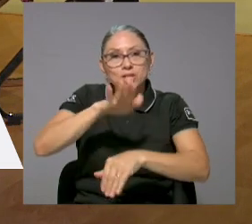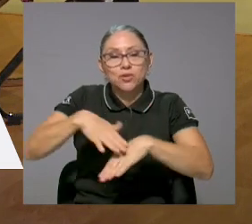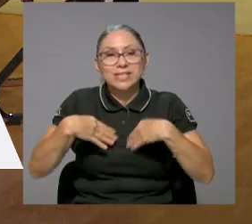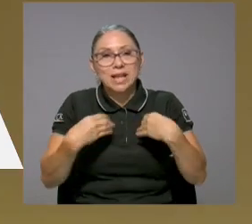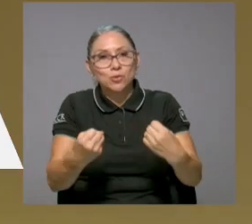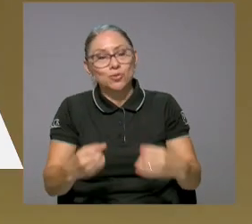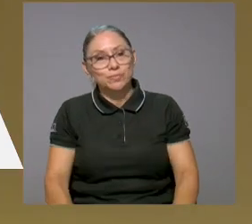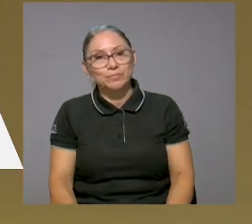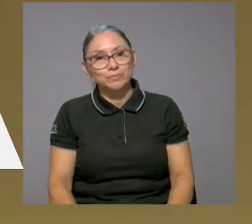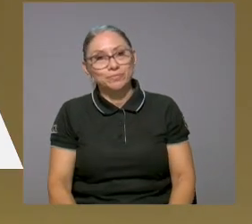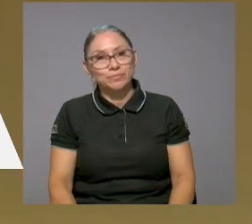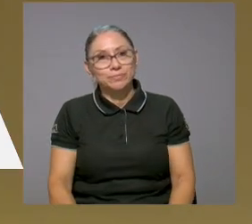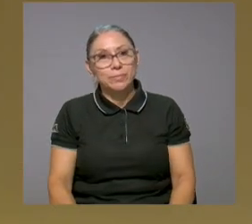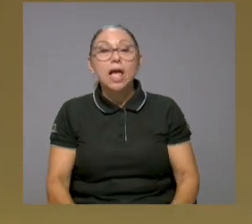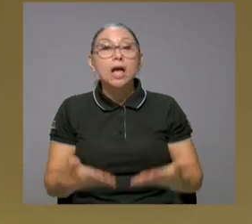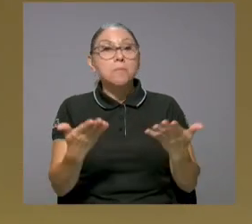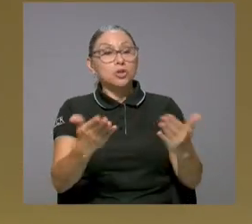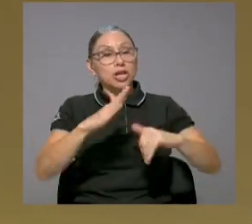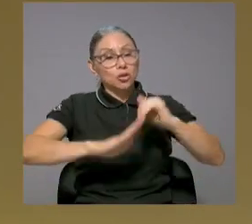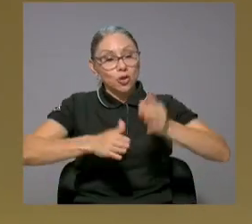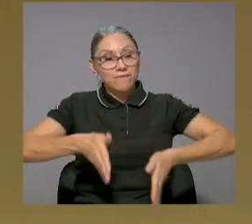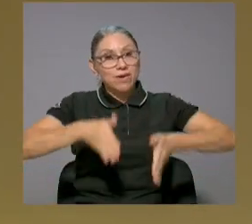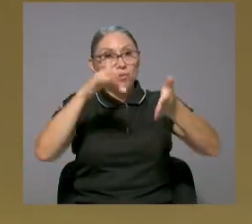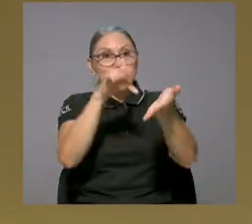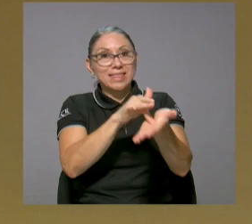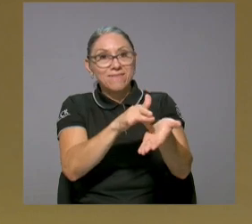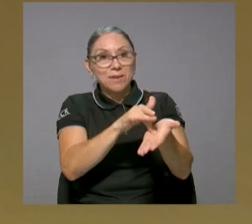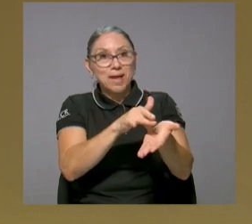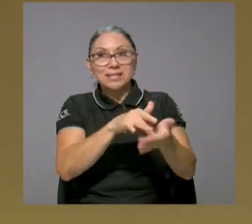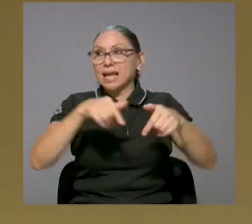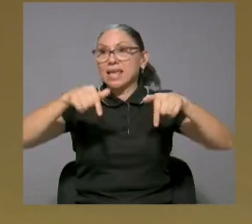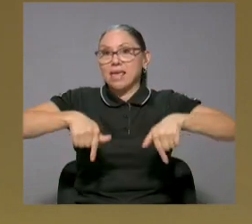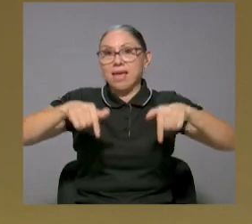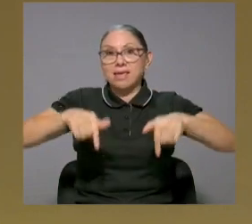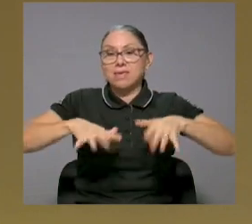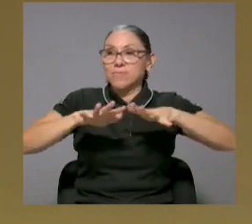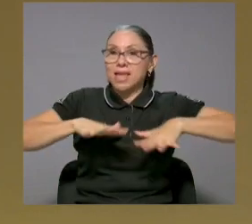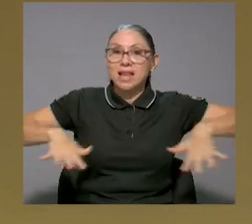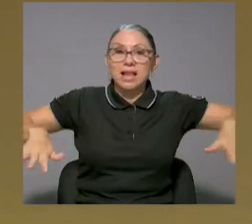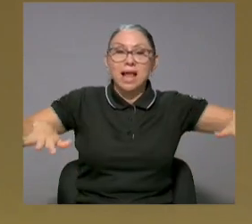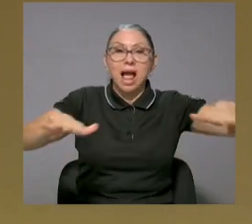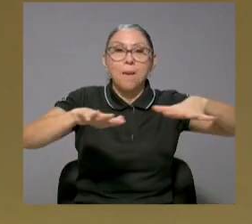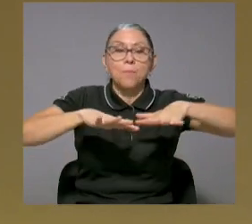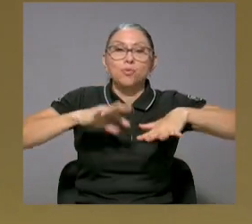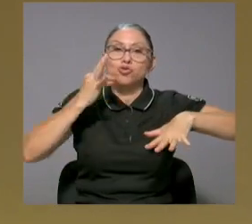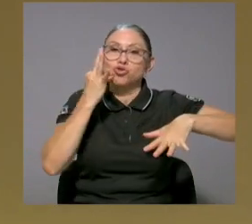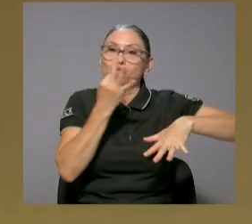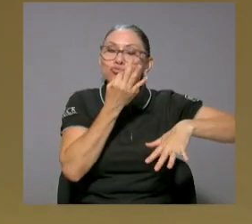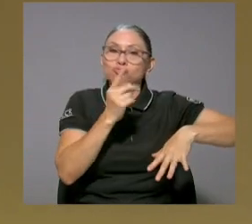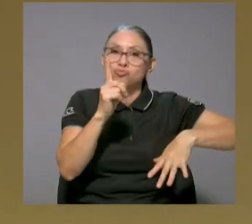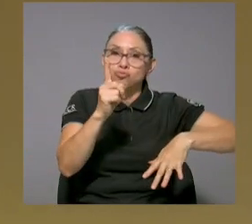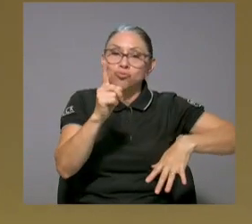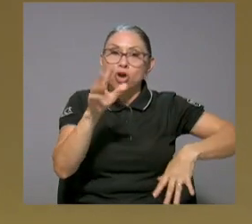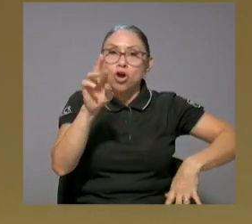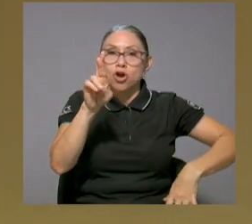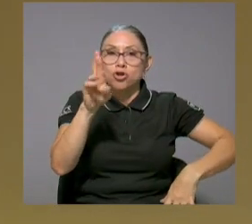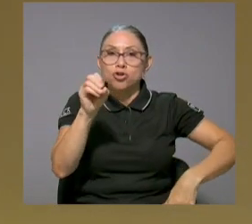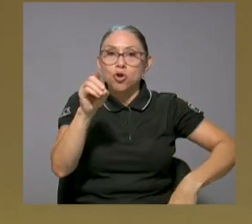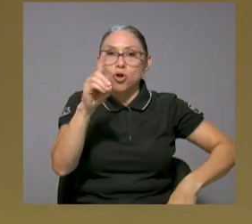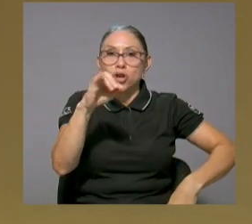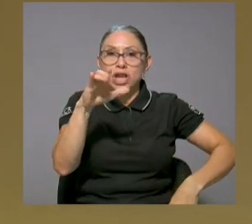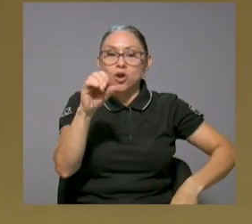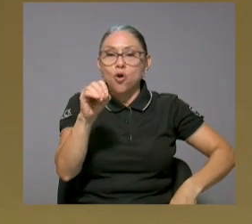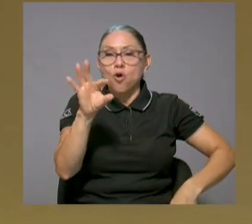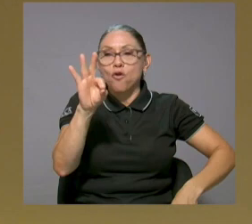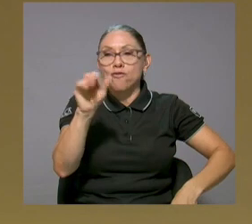Por cierto, la Facultad de Farmacia queda aquí en el campus Rodrigo Facio, en lo que se llama, en